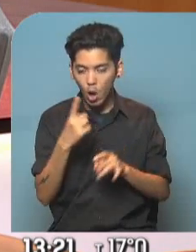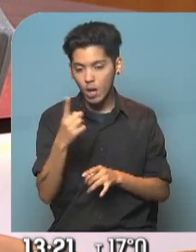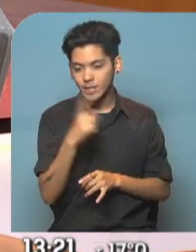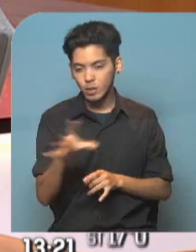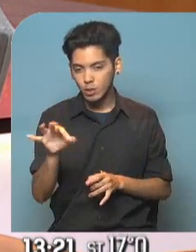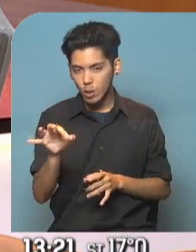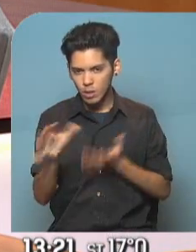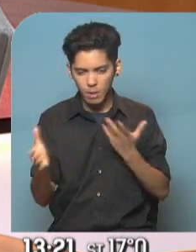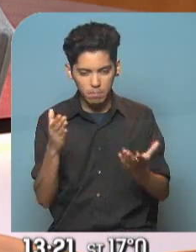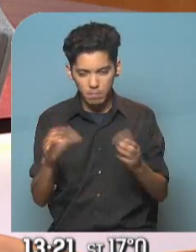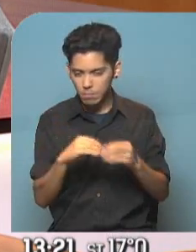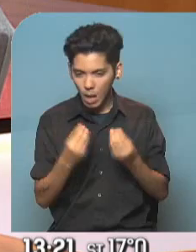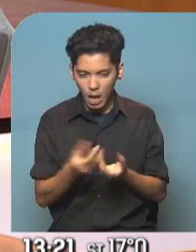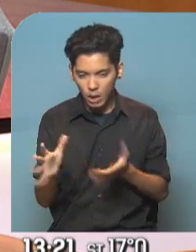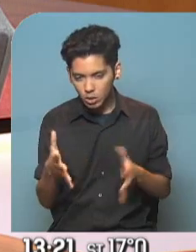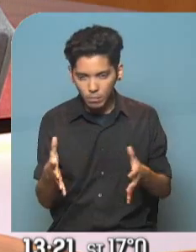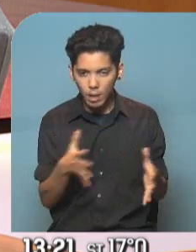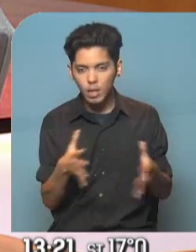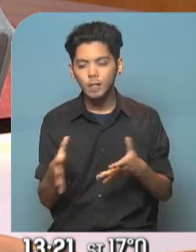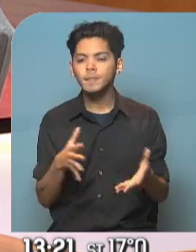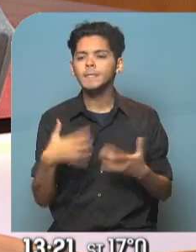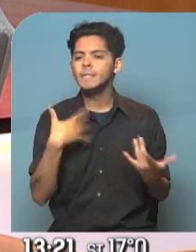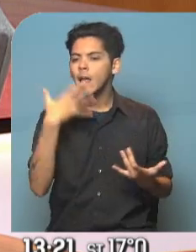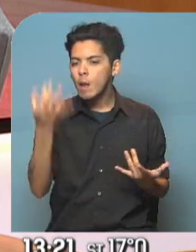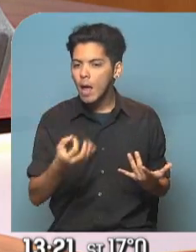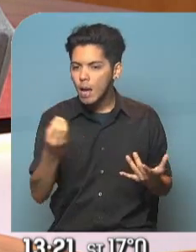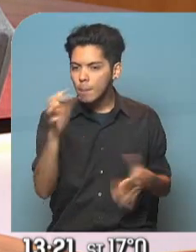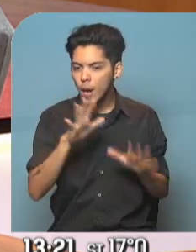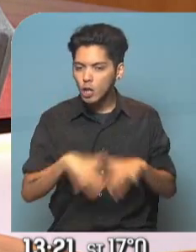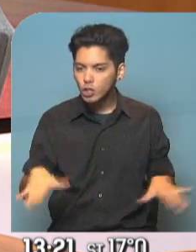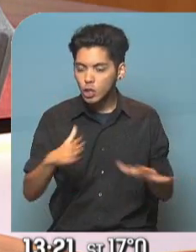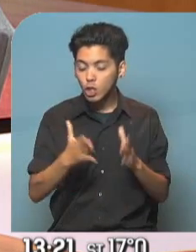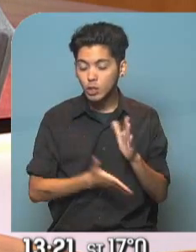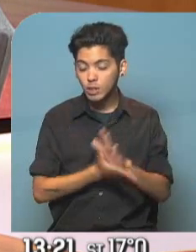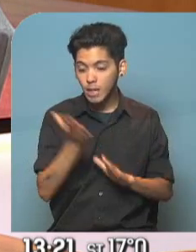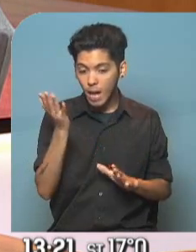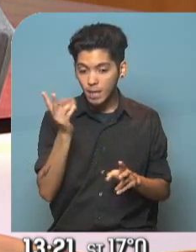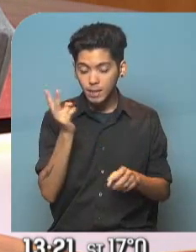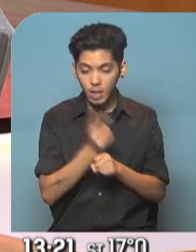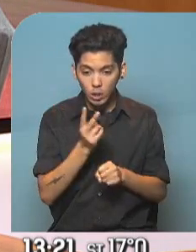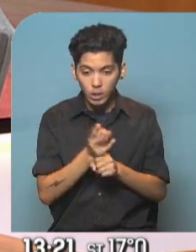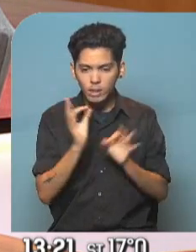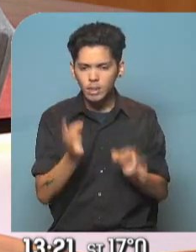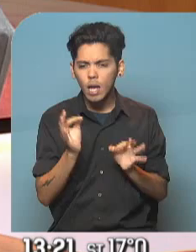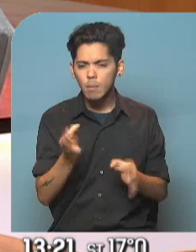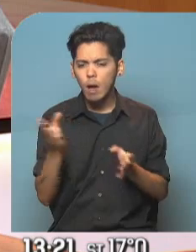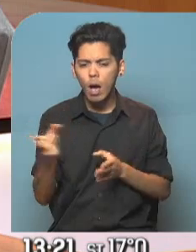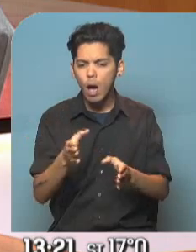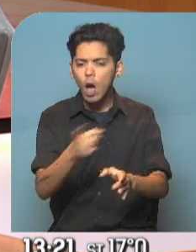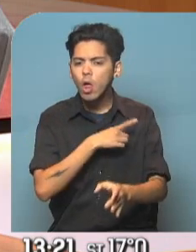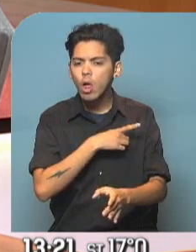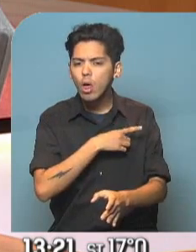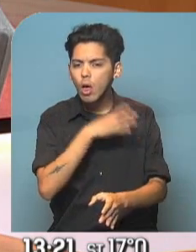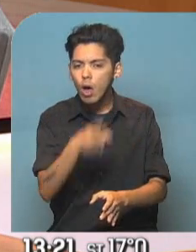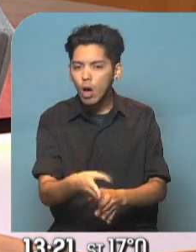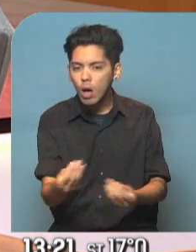una cosa así, ese es el promedio, ¿no? Lo cierto es que para que los chicos cuando salen del secundario sepan qué orientación tienen que tener, de